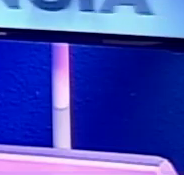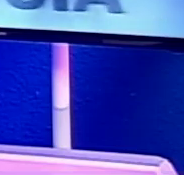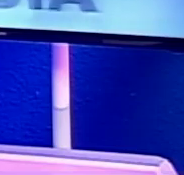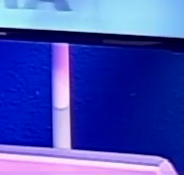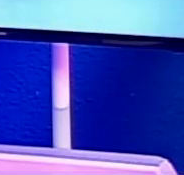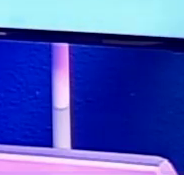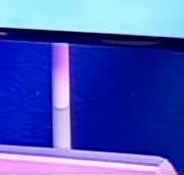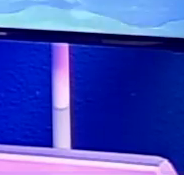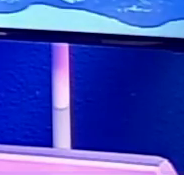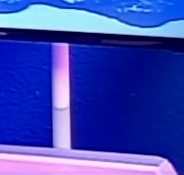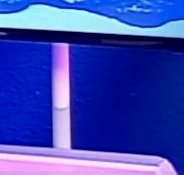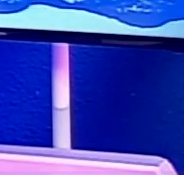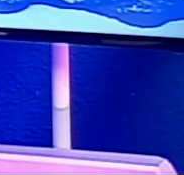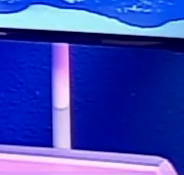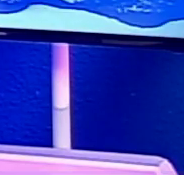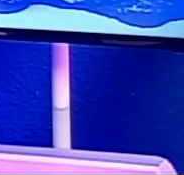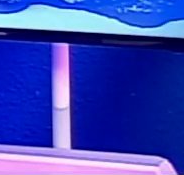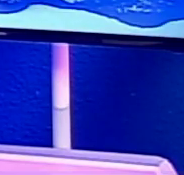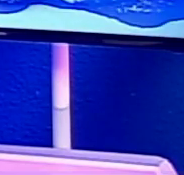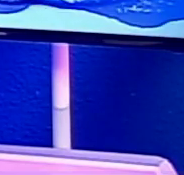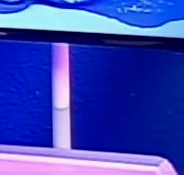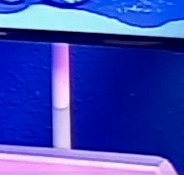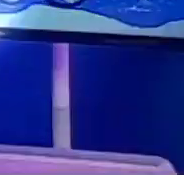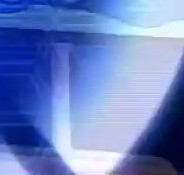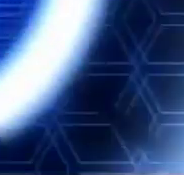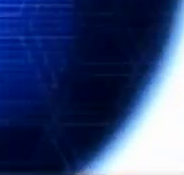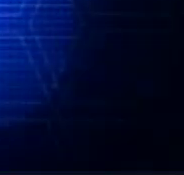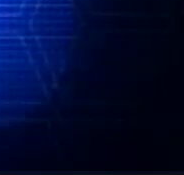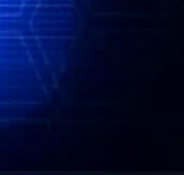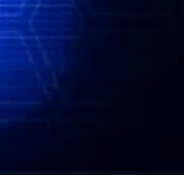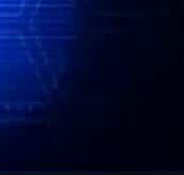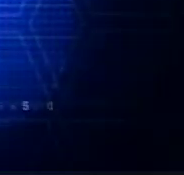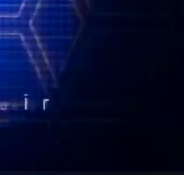no hay paraíso. Rompe el silencio ya.